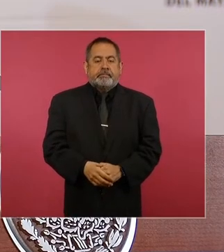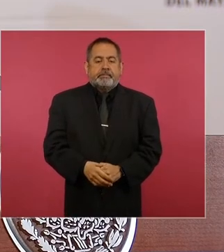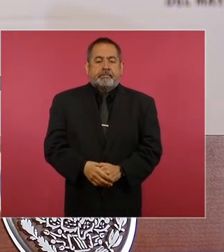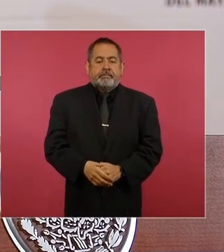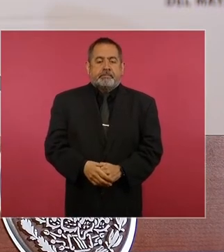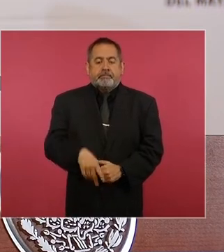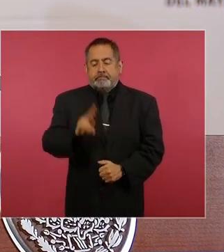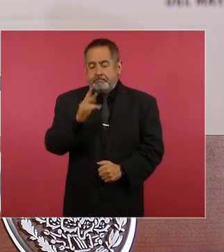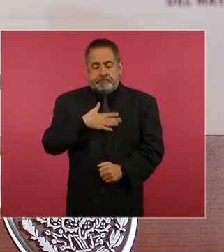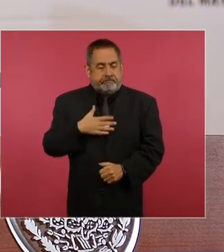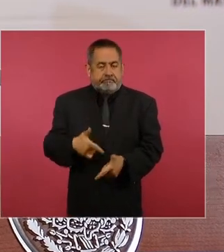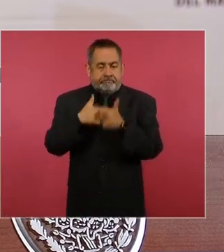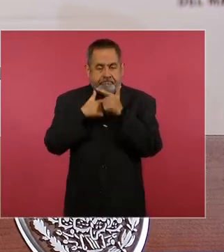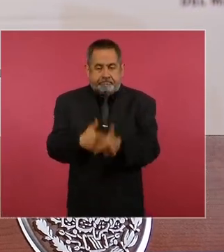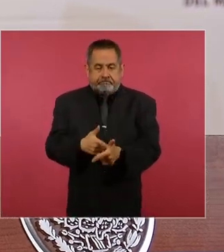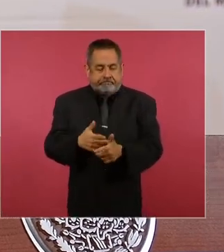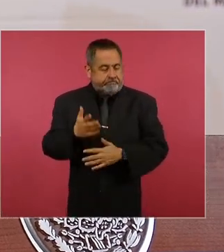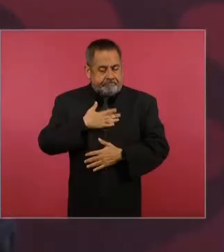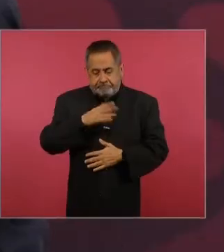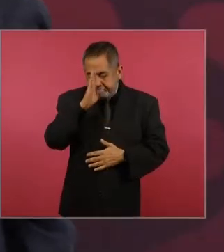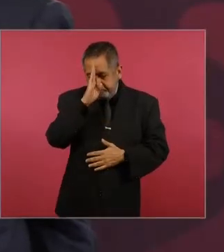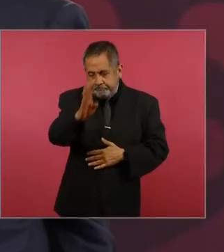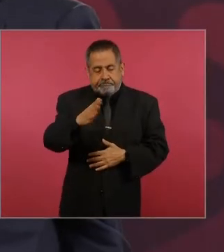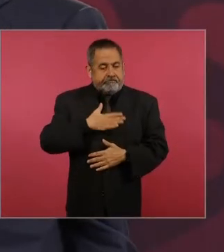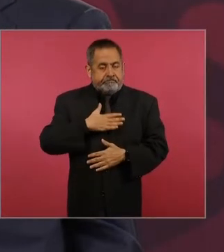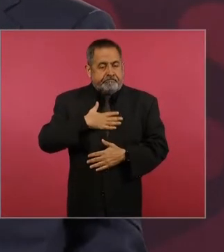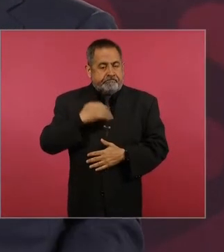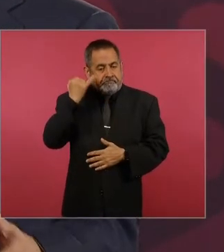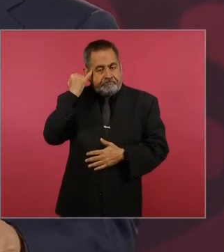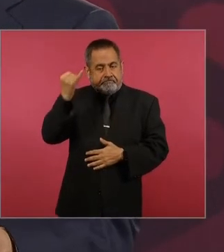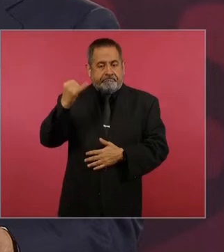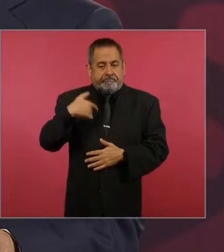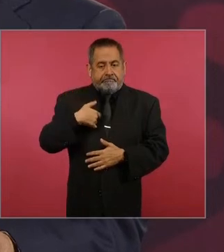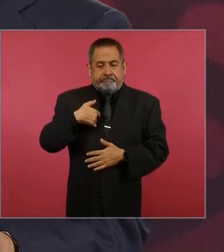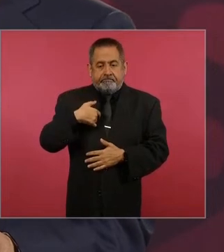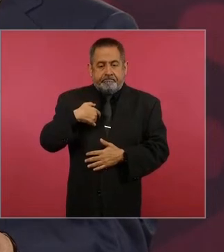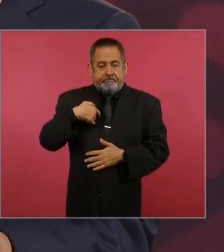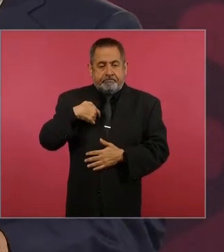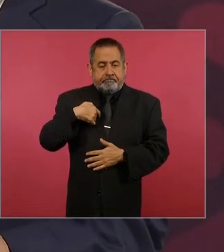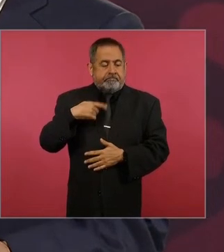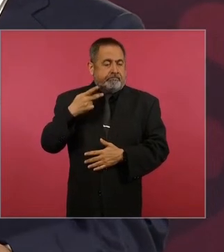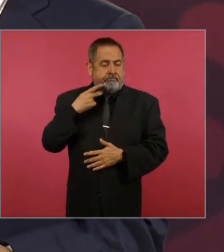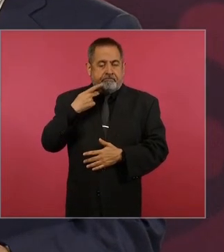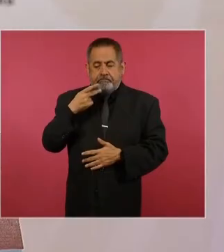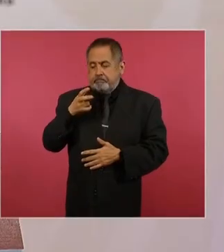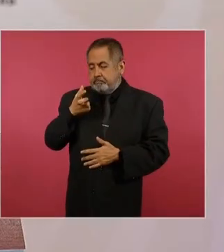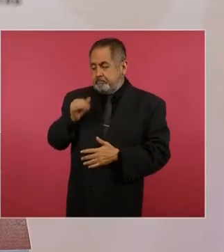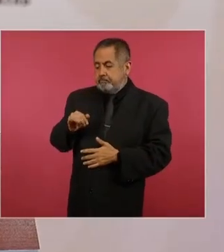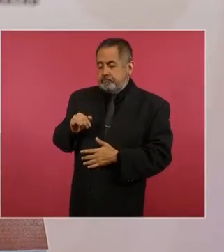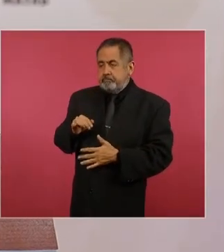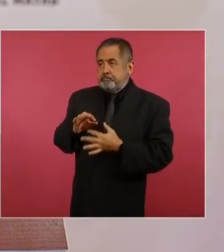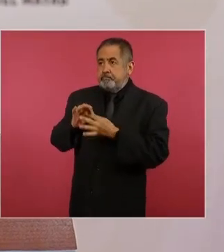Pero nosotros vamos a seguir manteniendo nuestra política